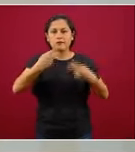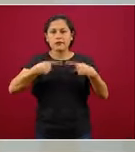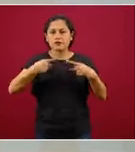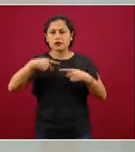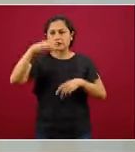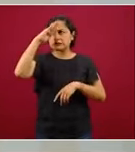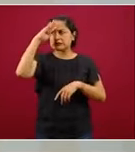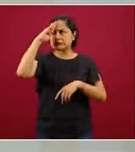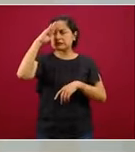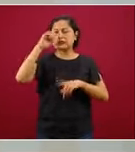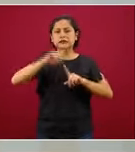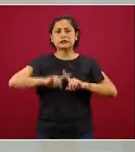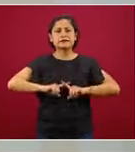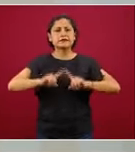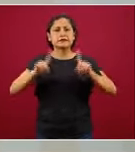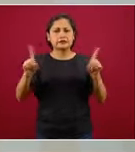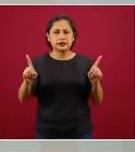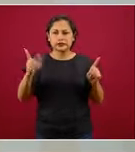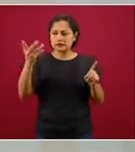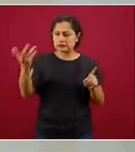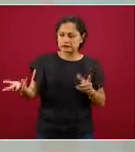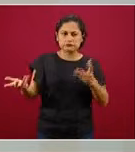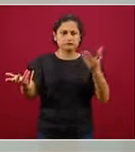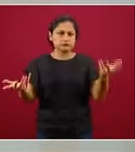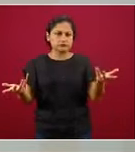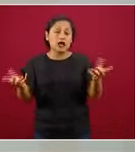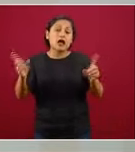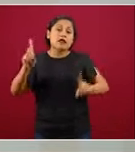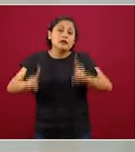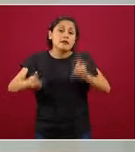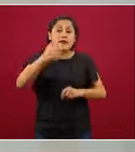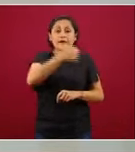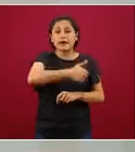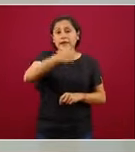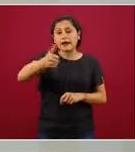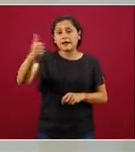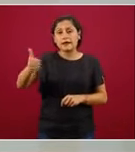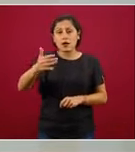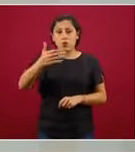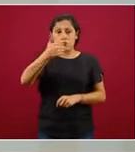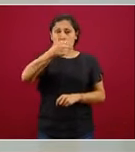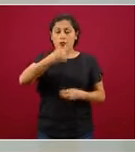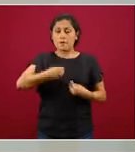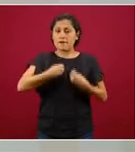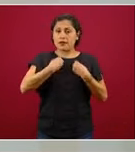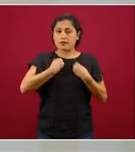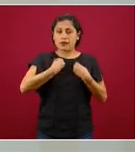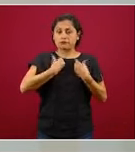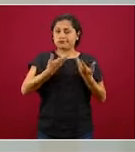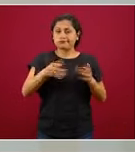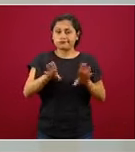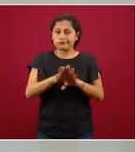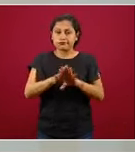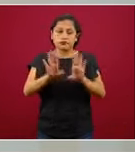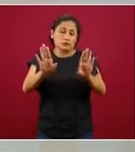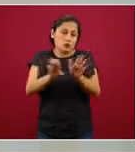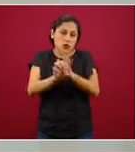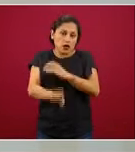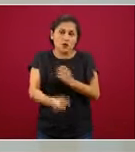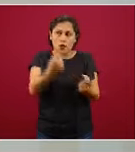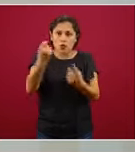cada quien la realidad de la epidemia de acuerdo a qué capacidades tiene. Hay gente que tiene mucho